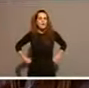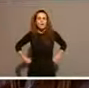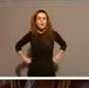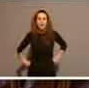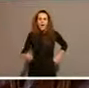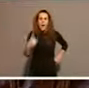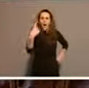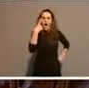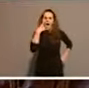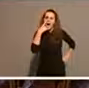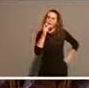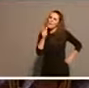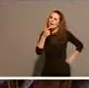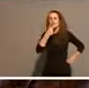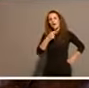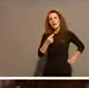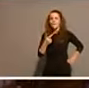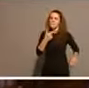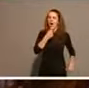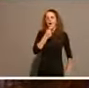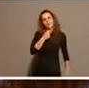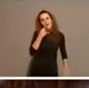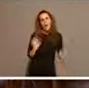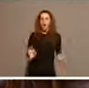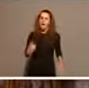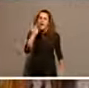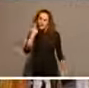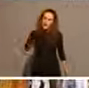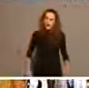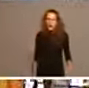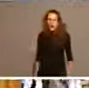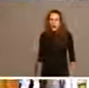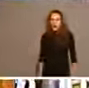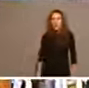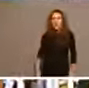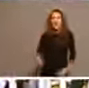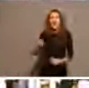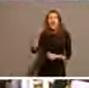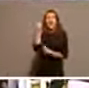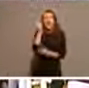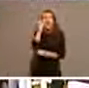A ver, una más sencillita ahora con rima. Facilita, a ver. ¡Agaete!